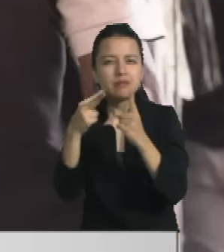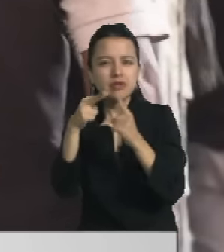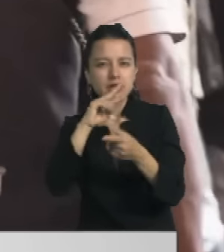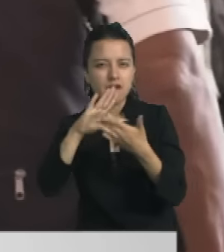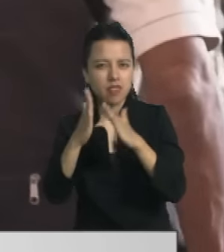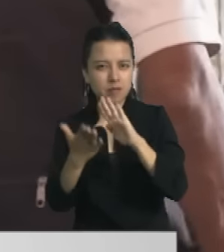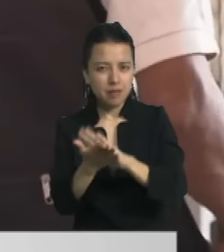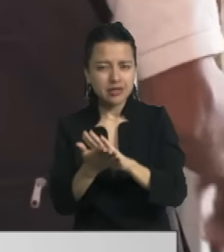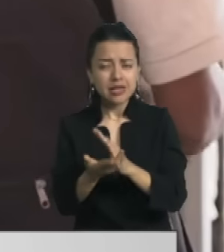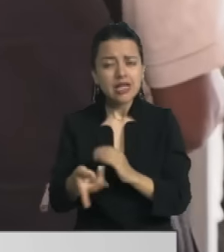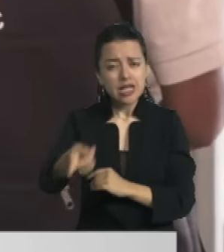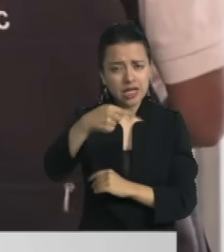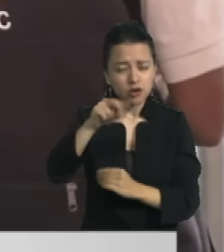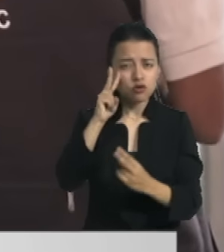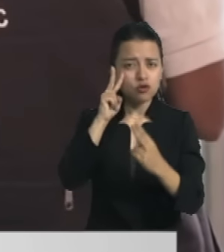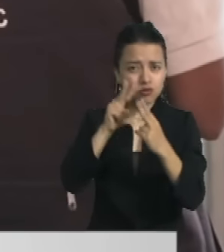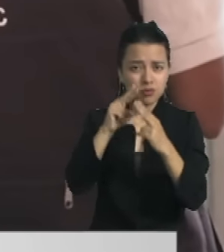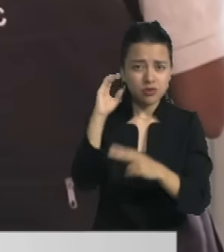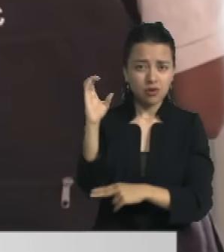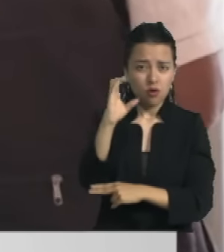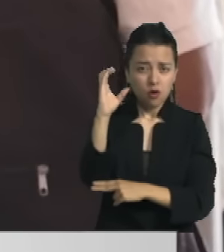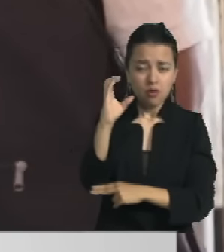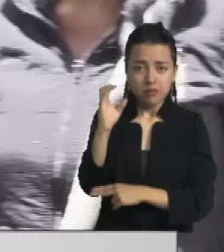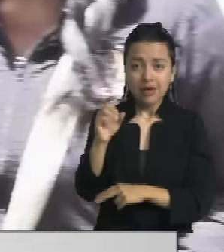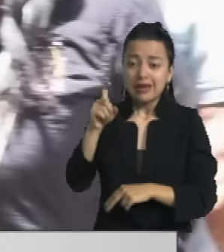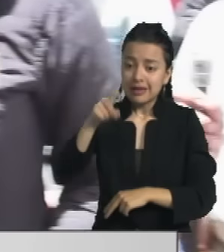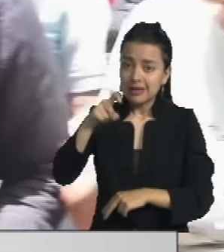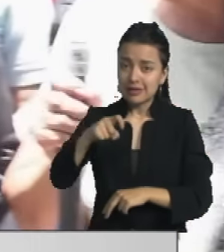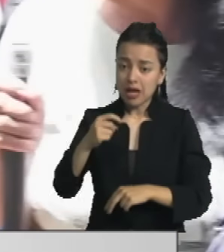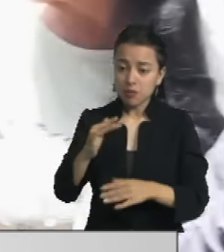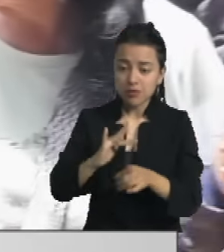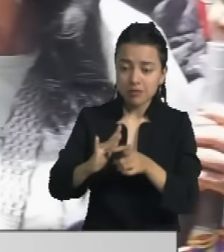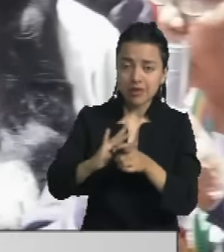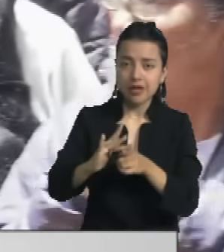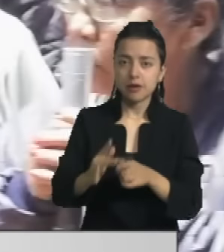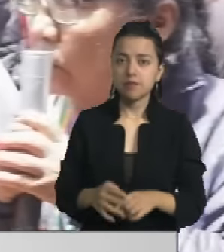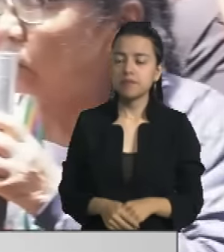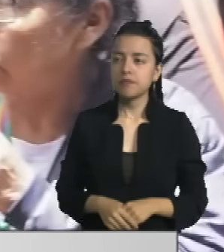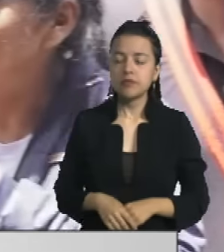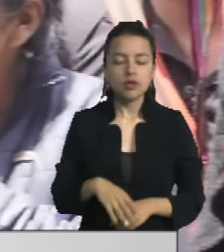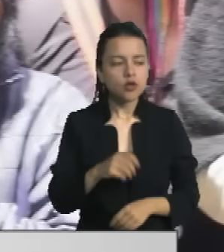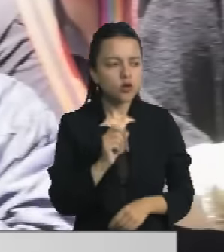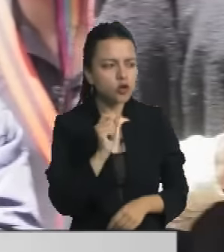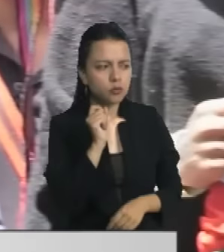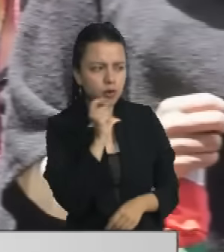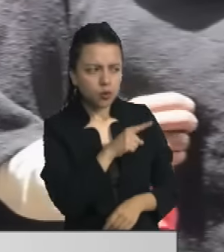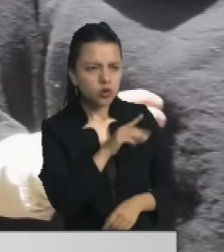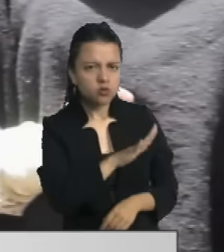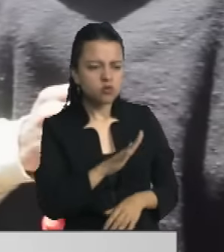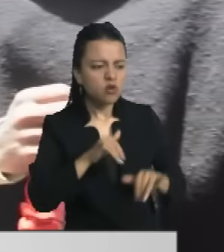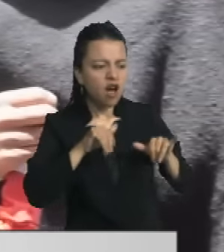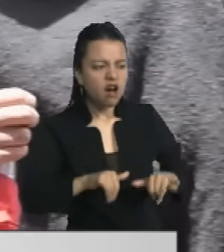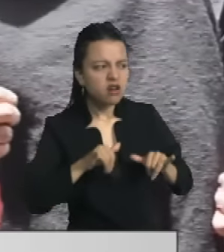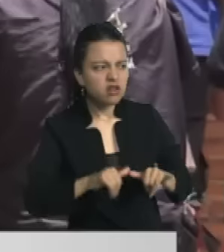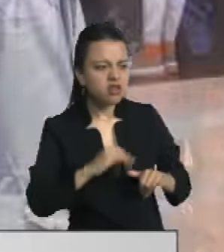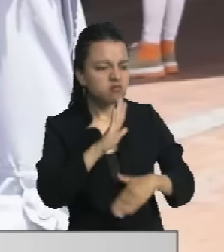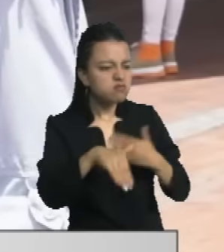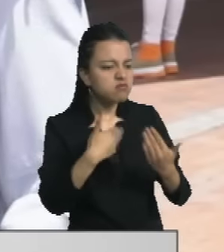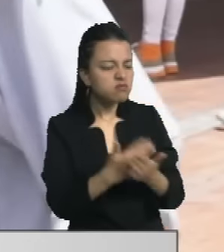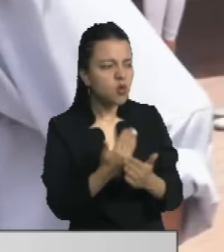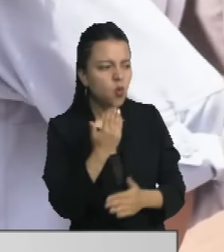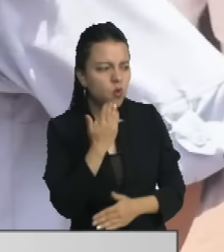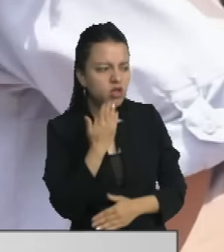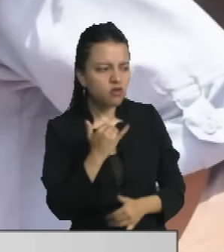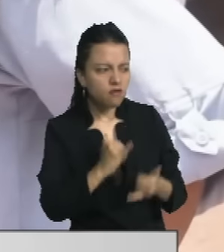apostándole a construir Paz en este país mayol ustedes hasta cuándo se van a quedar aquí Bueno es una decisión